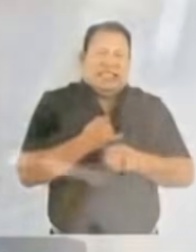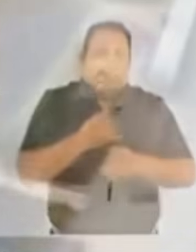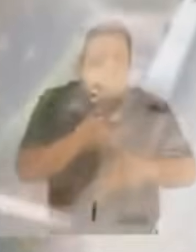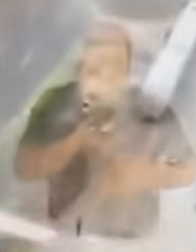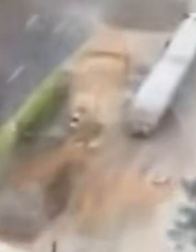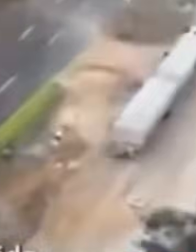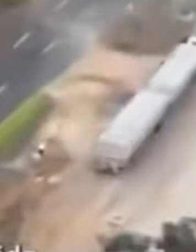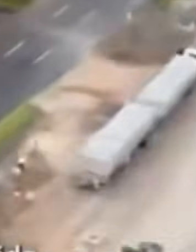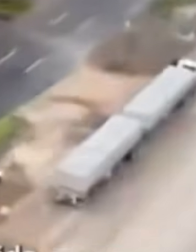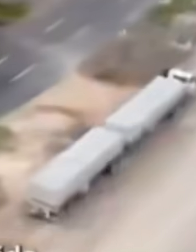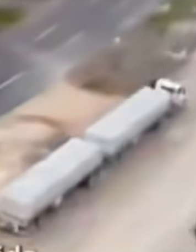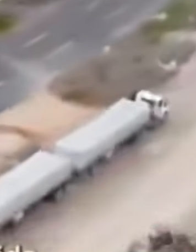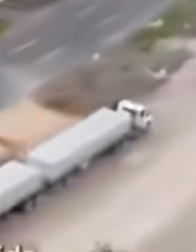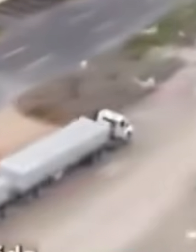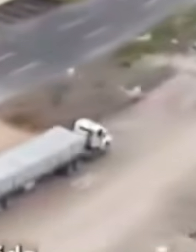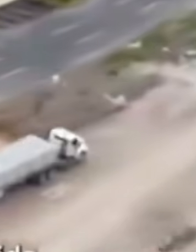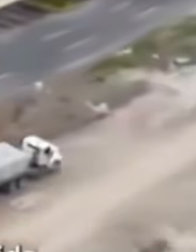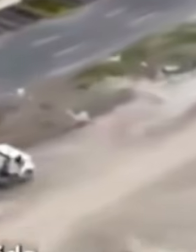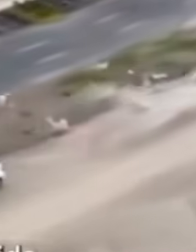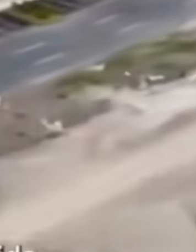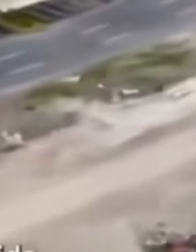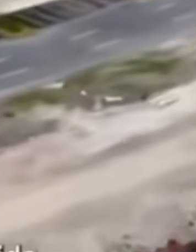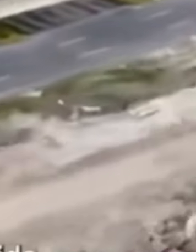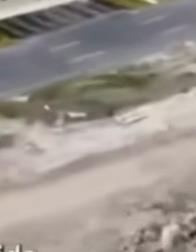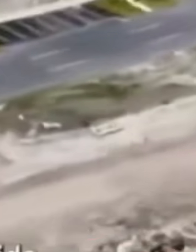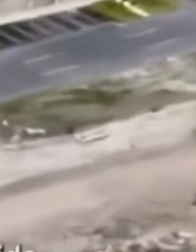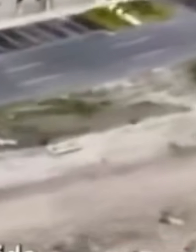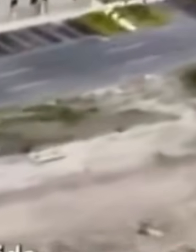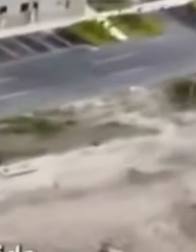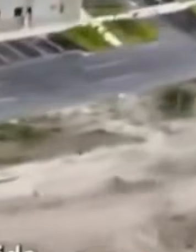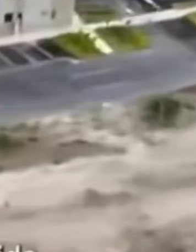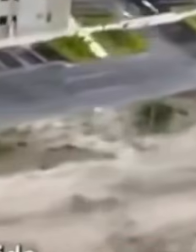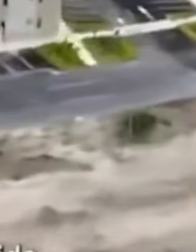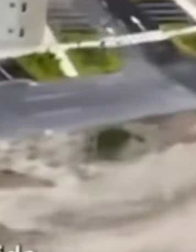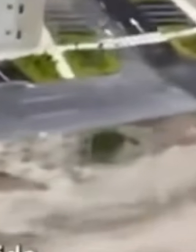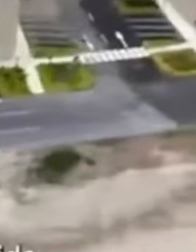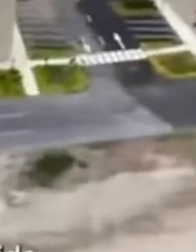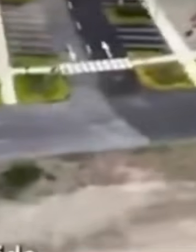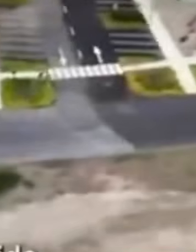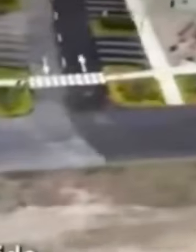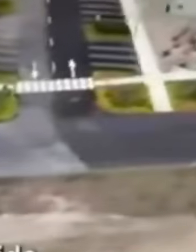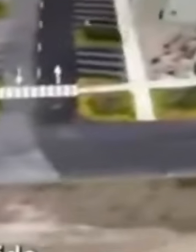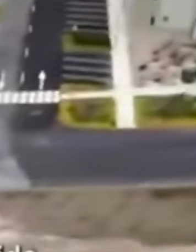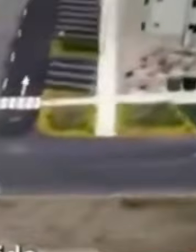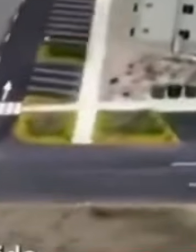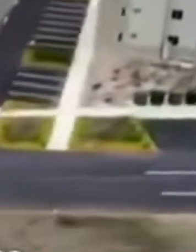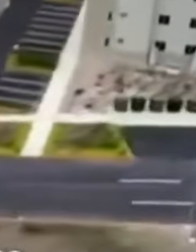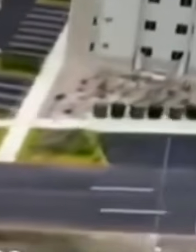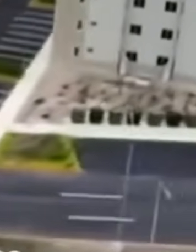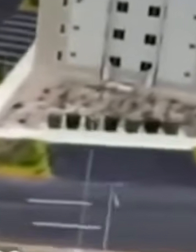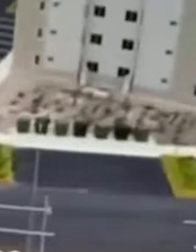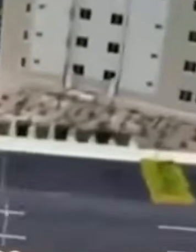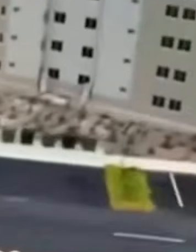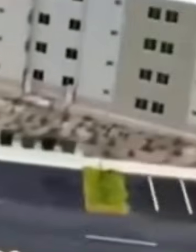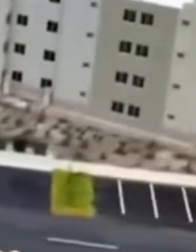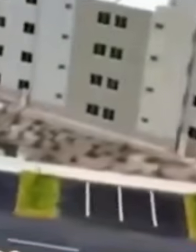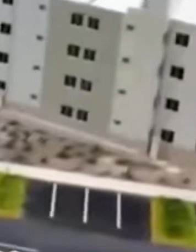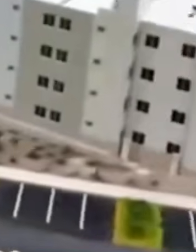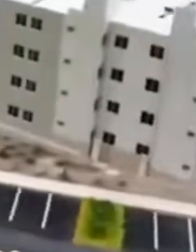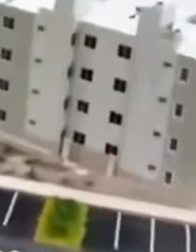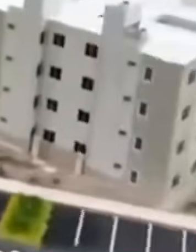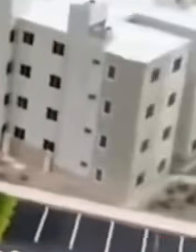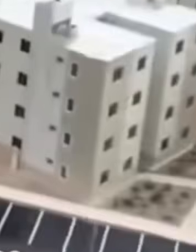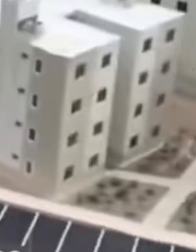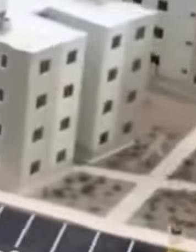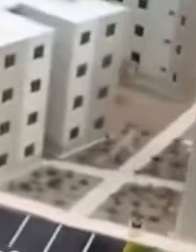impagables, para beneficio de los que habían construido las viviendas